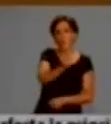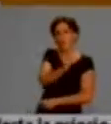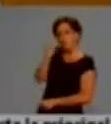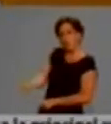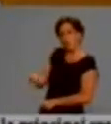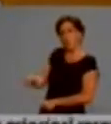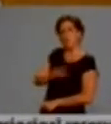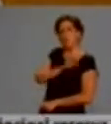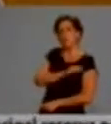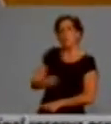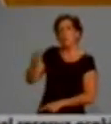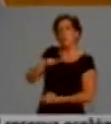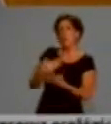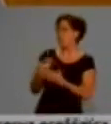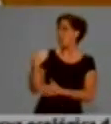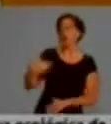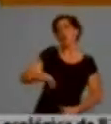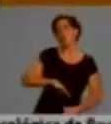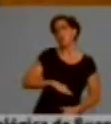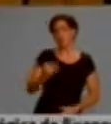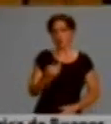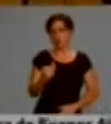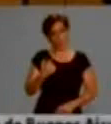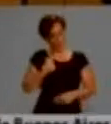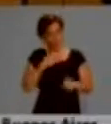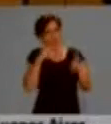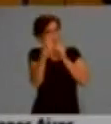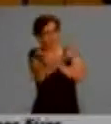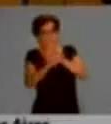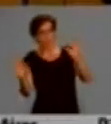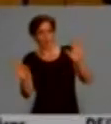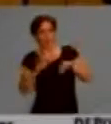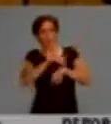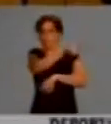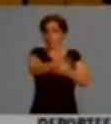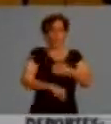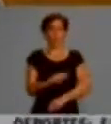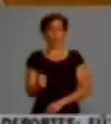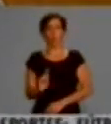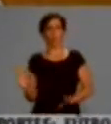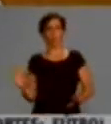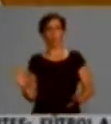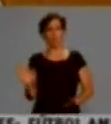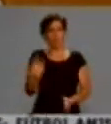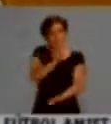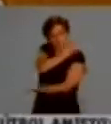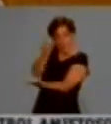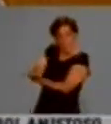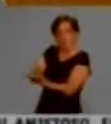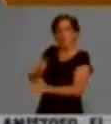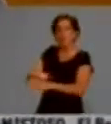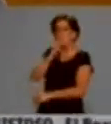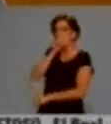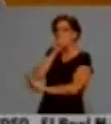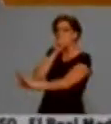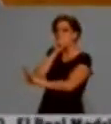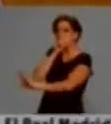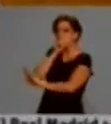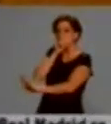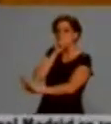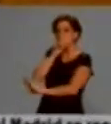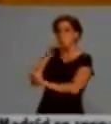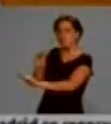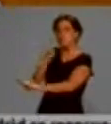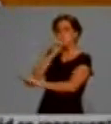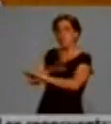señor Bárcenas hasta el mes de enero? Yo le voy a contestar porque usted no lo hace. Le pagaban por estar callado y le compraban